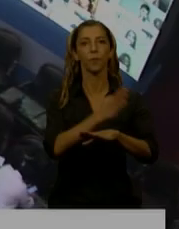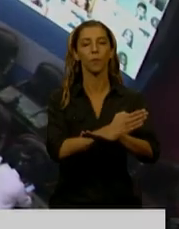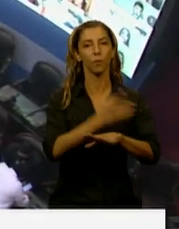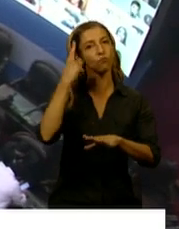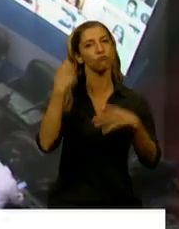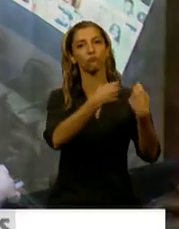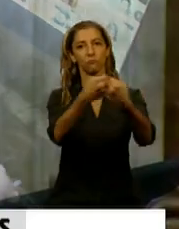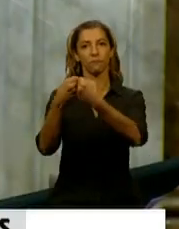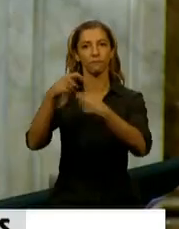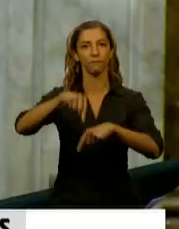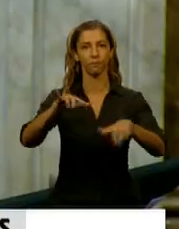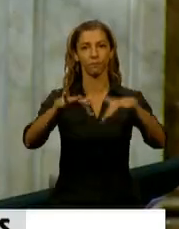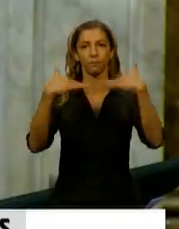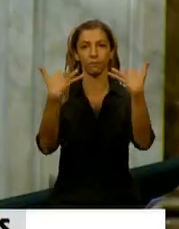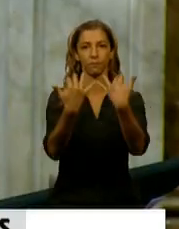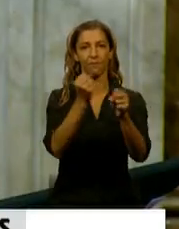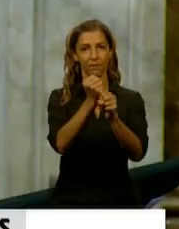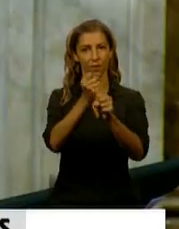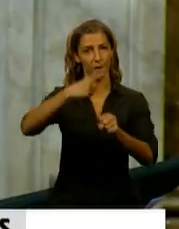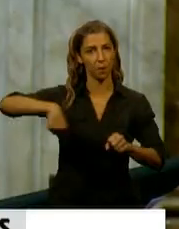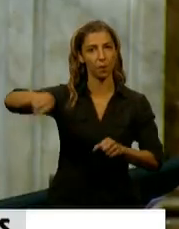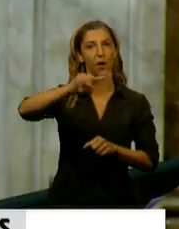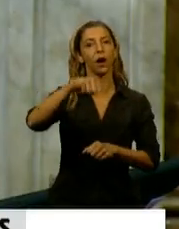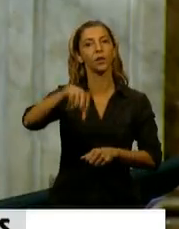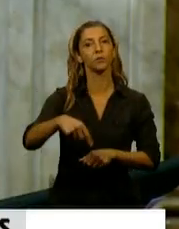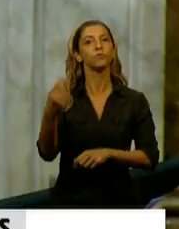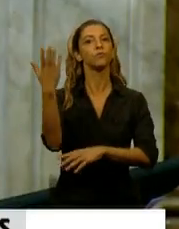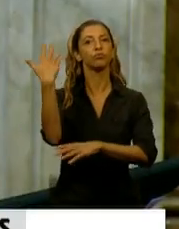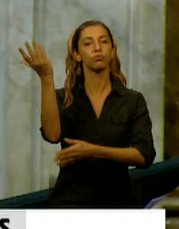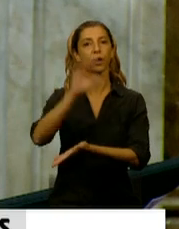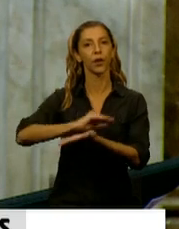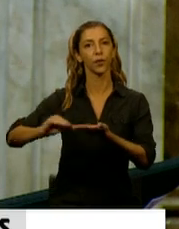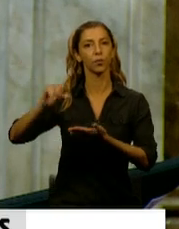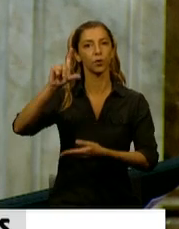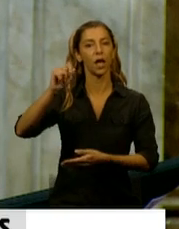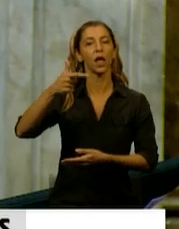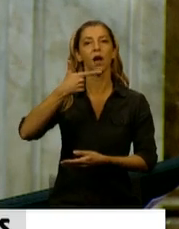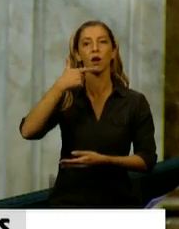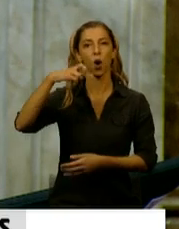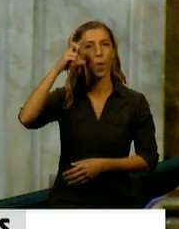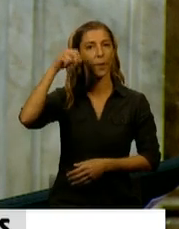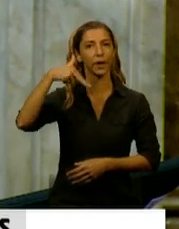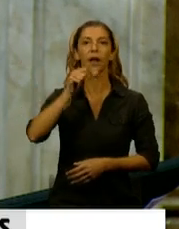Y a los efectos de un homenaje tiene la palabra la diputada Silvia Lospenato.